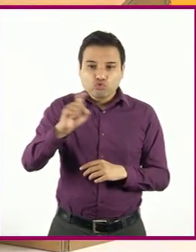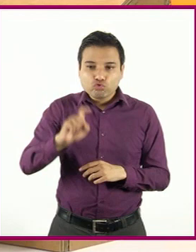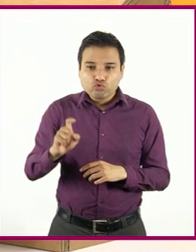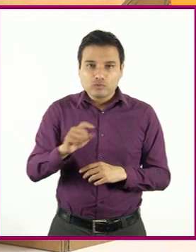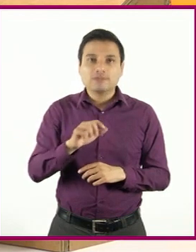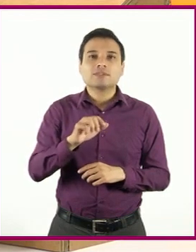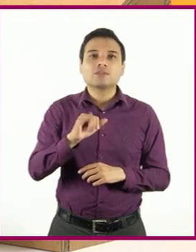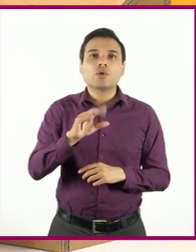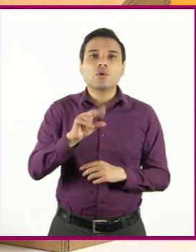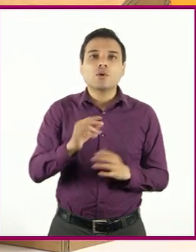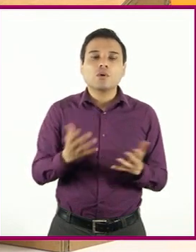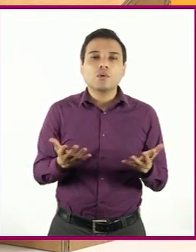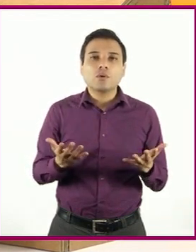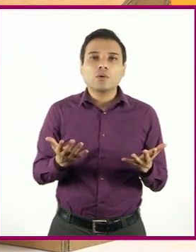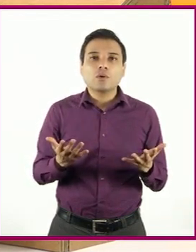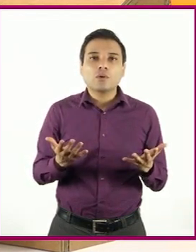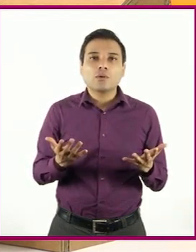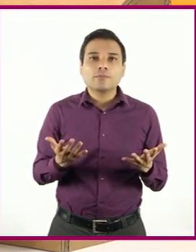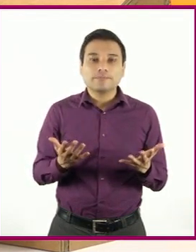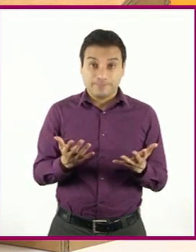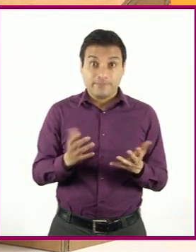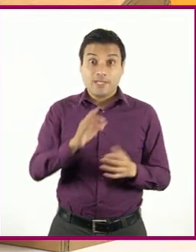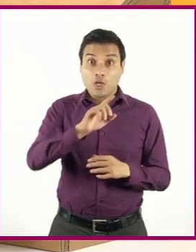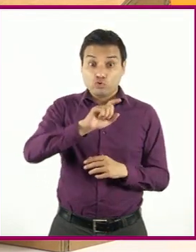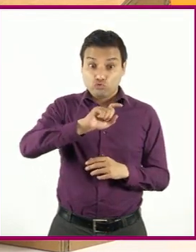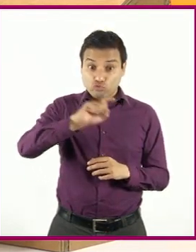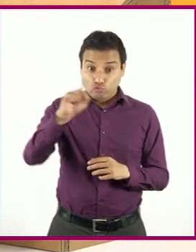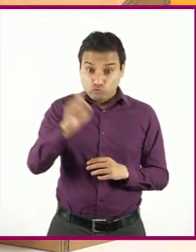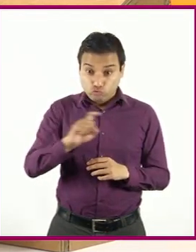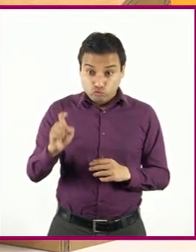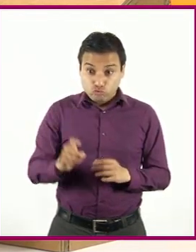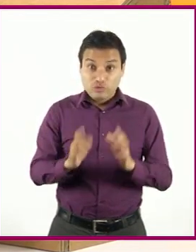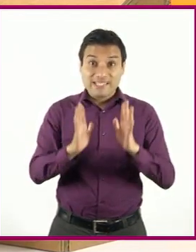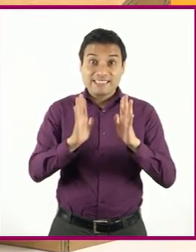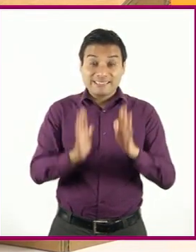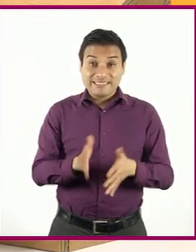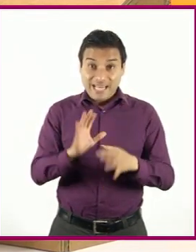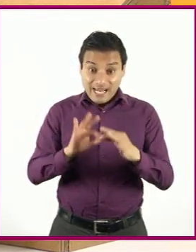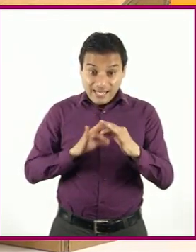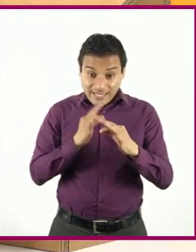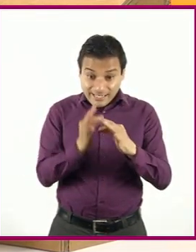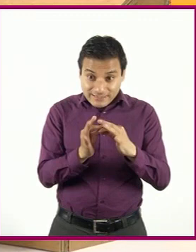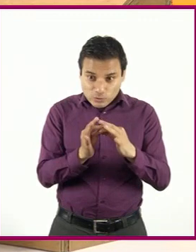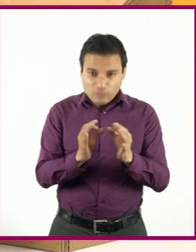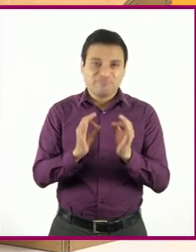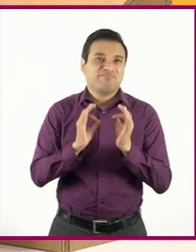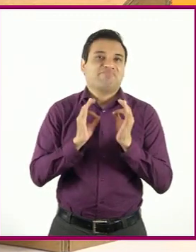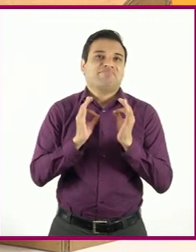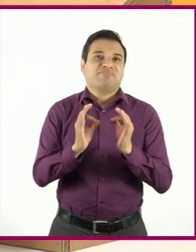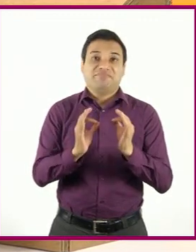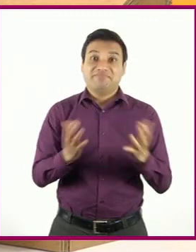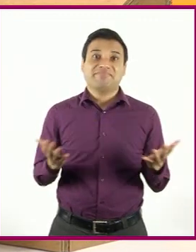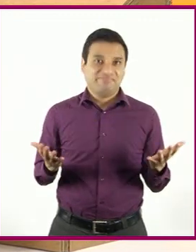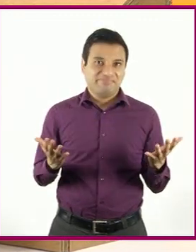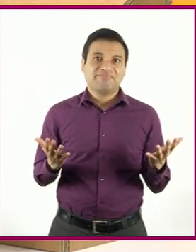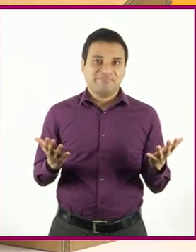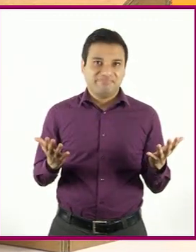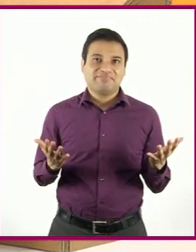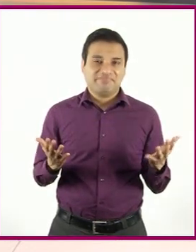crees? Una vez que esté listo, seguramente no tendrá ningún problema porque es un excelente